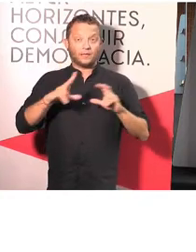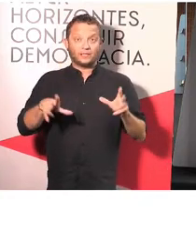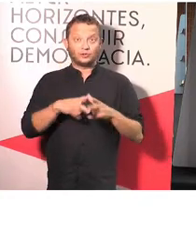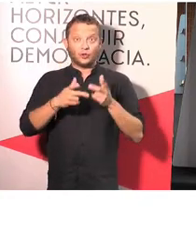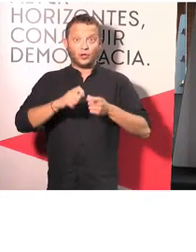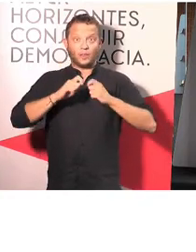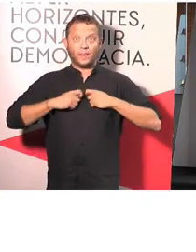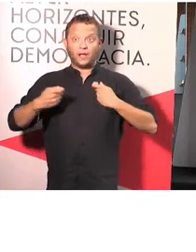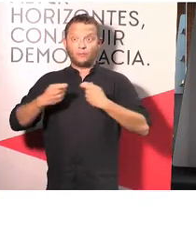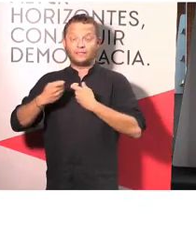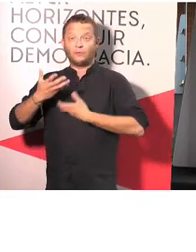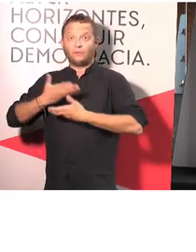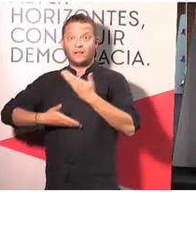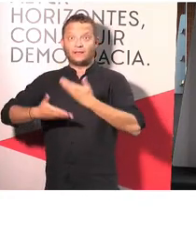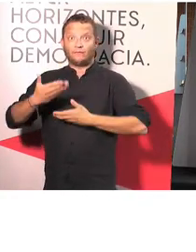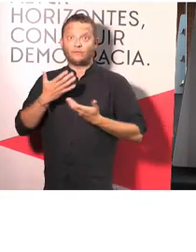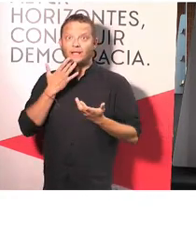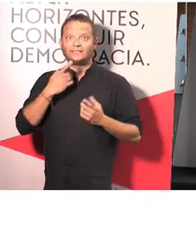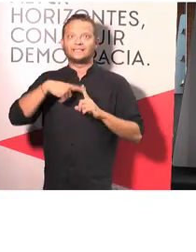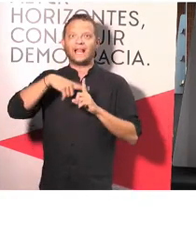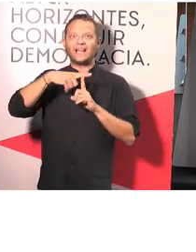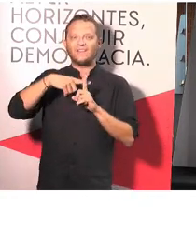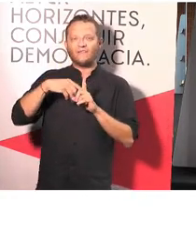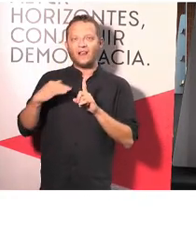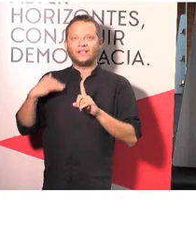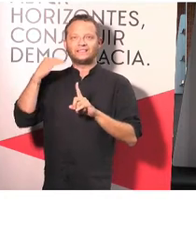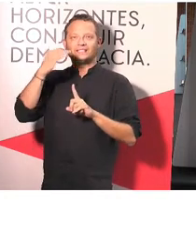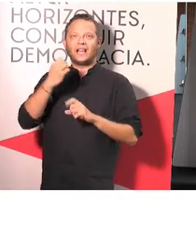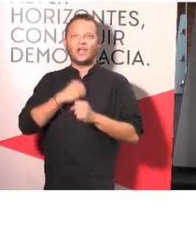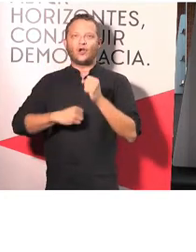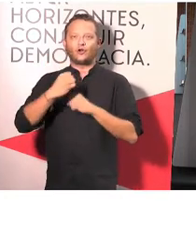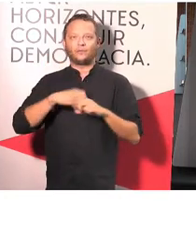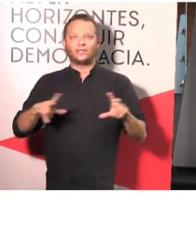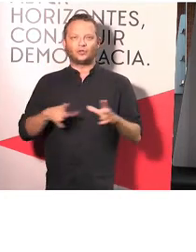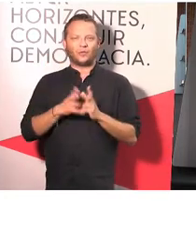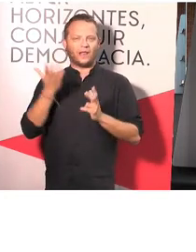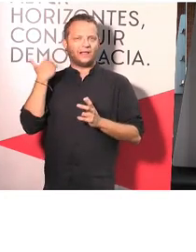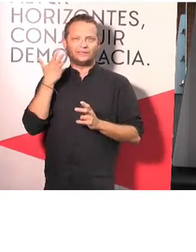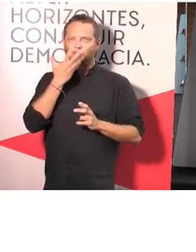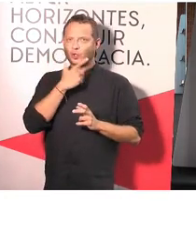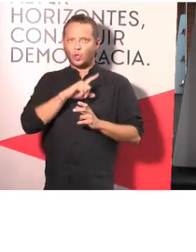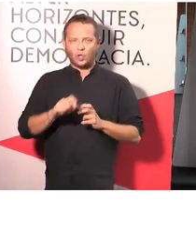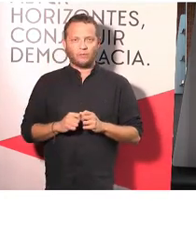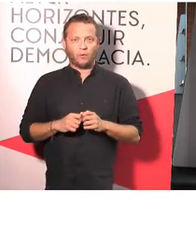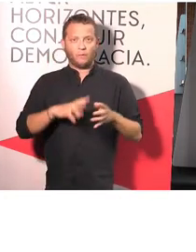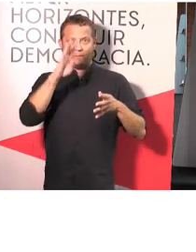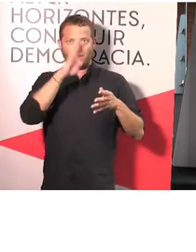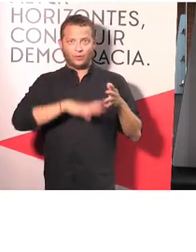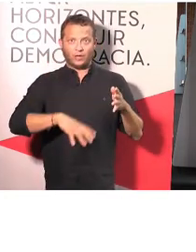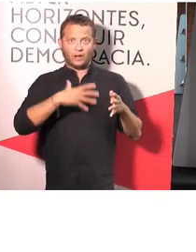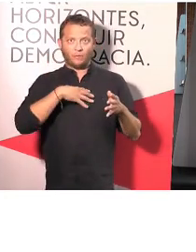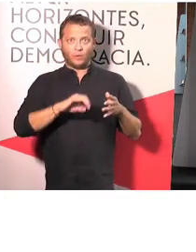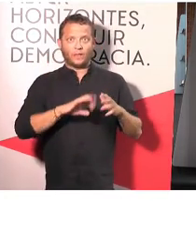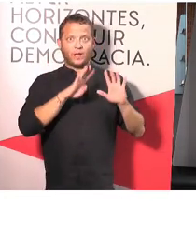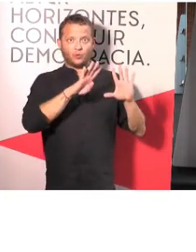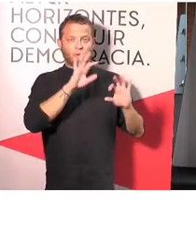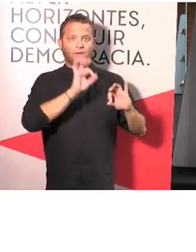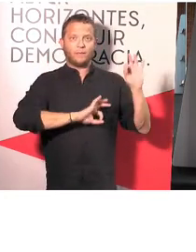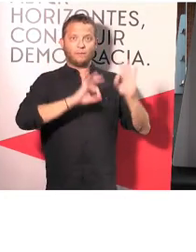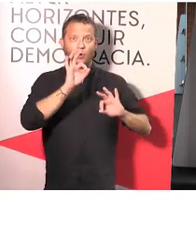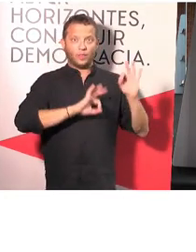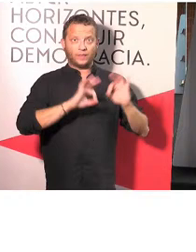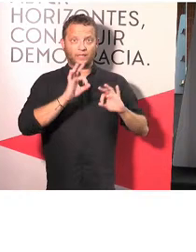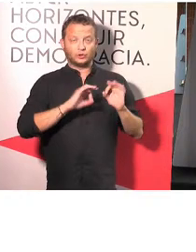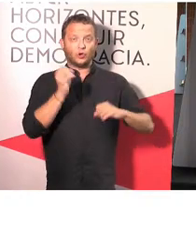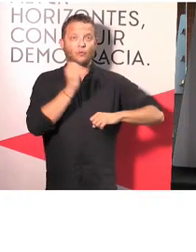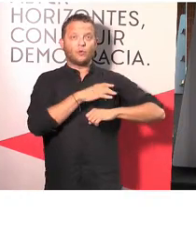el cooperativismo de plataforma es un nivel de escala de la economía social que no conocíamos hasta ahora. Que Barcelona pueda pasar de tener el 9% del